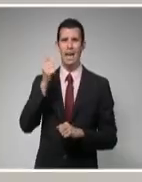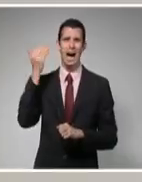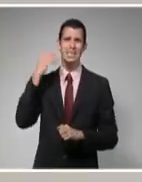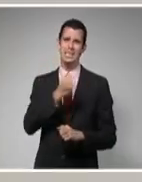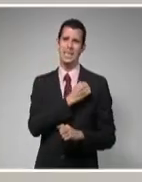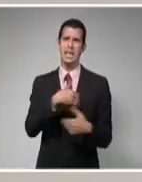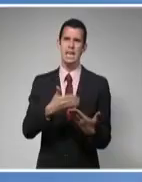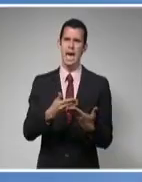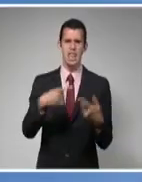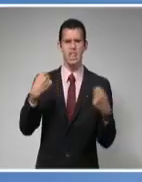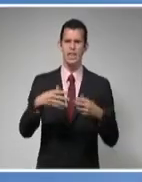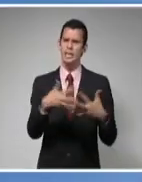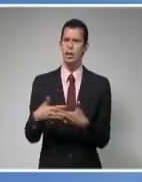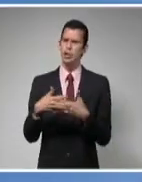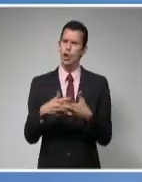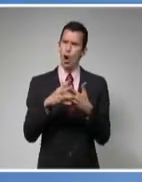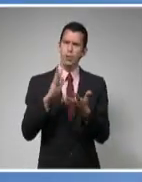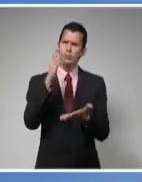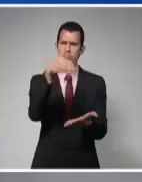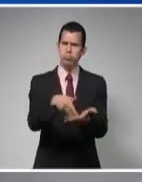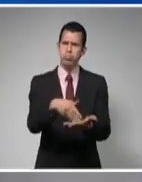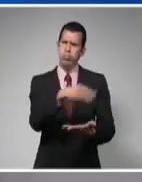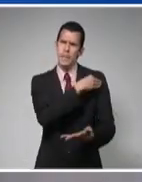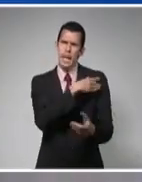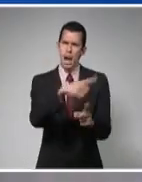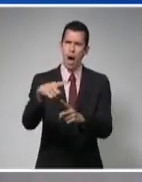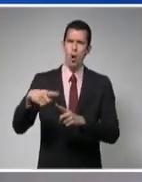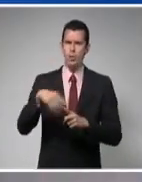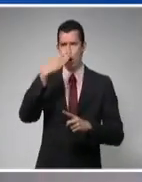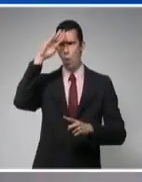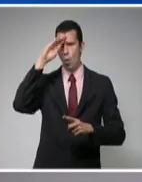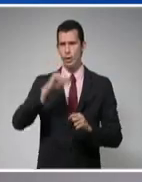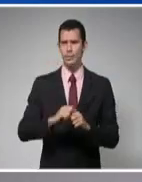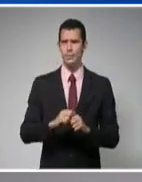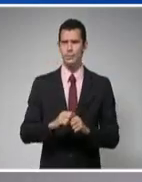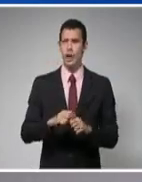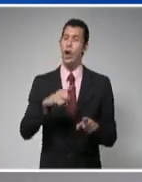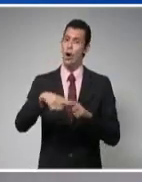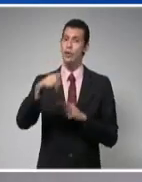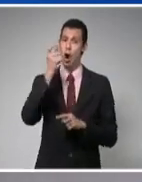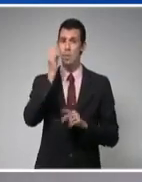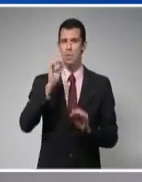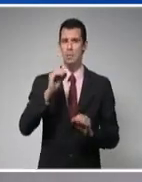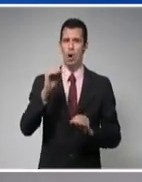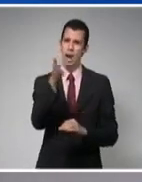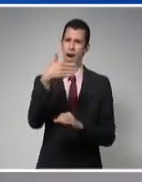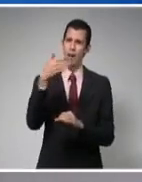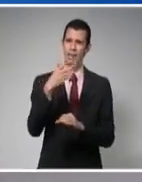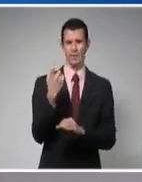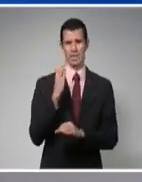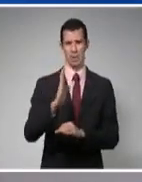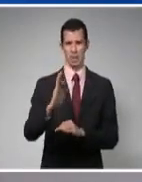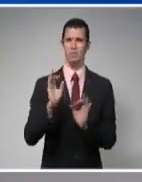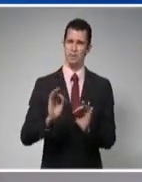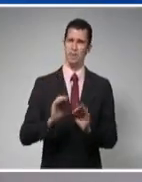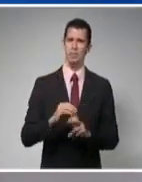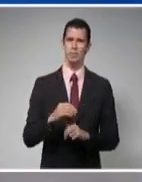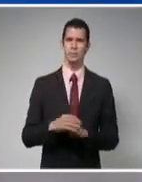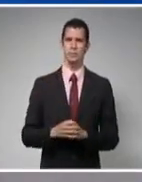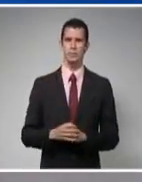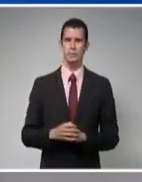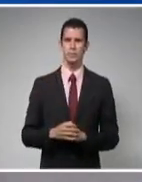Luis Manuel Otero Alcántara, el que utiliza la bandera de forma impropia como parte de sus actos, y además el que se considera